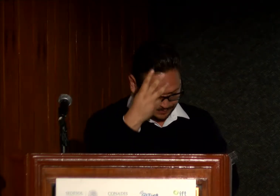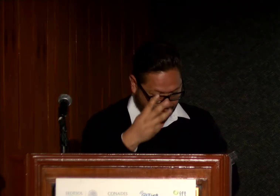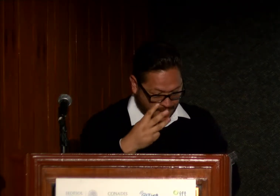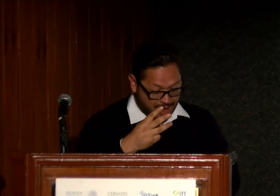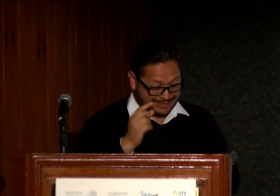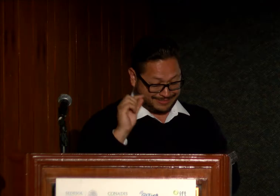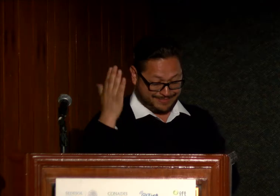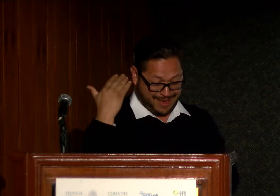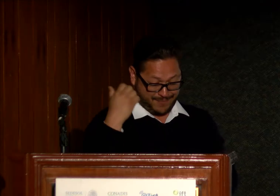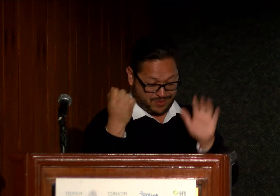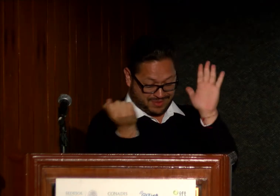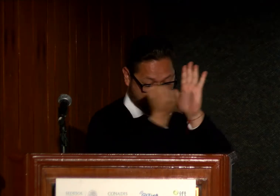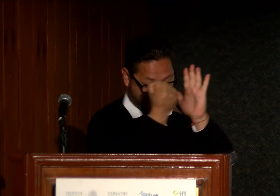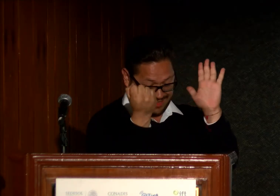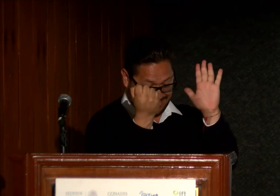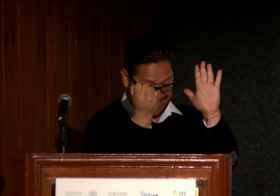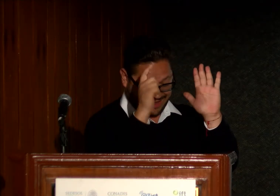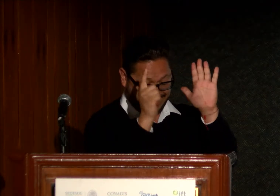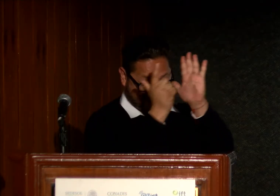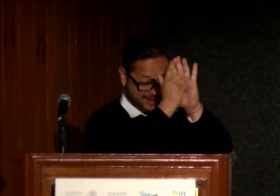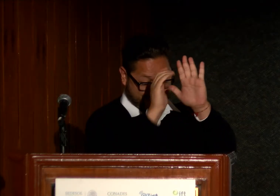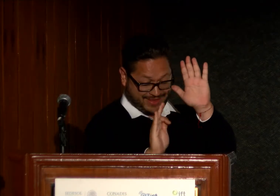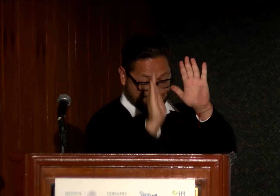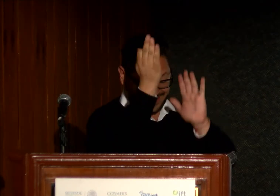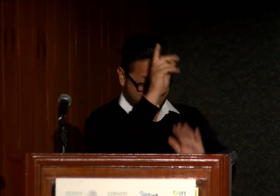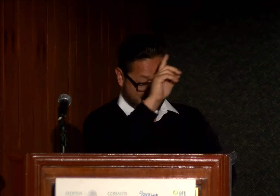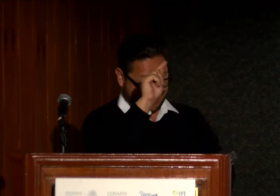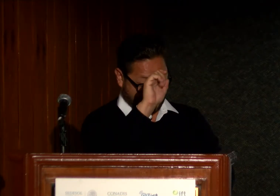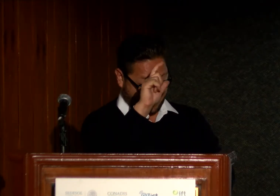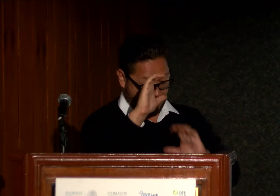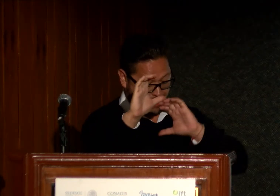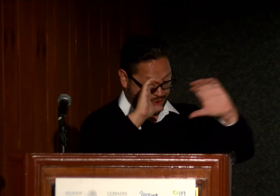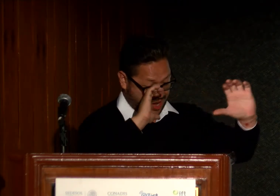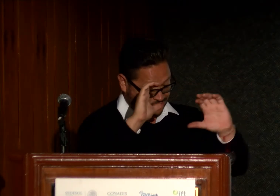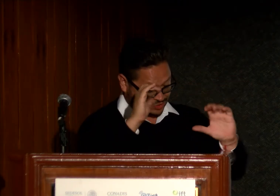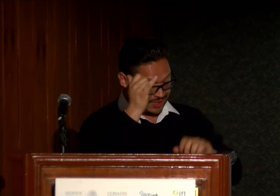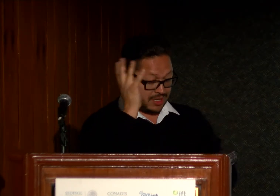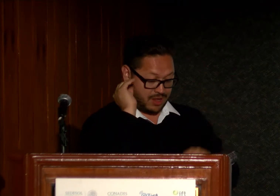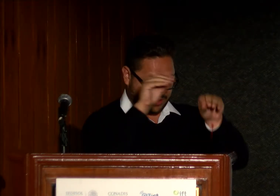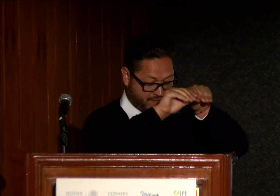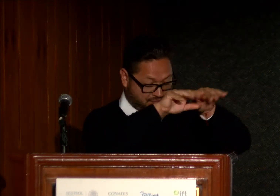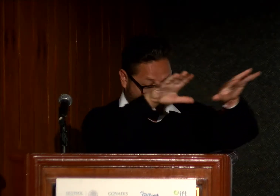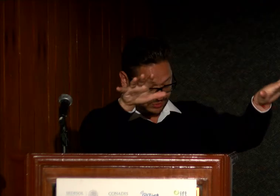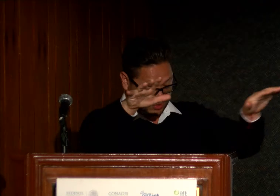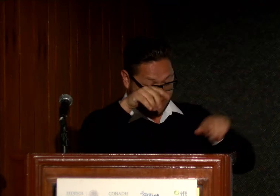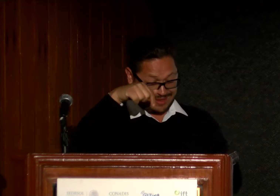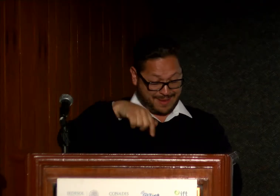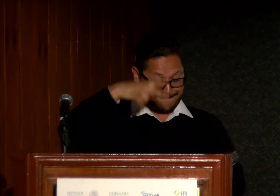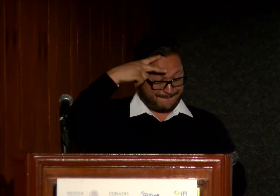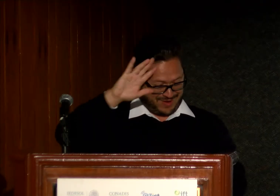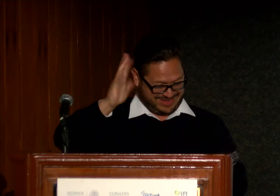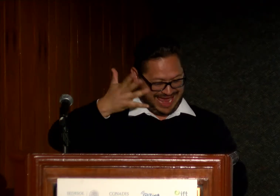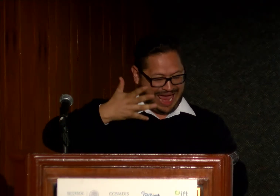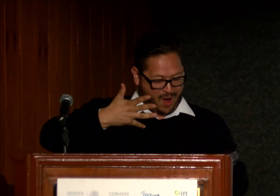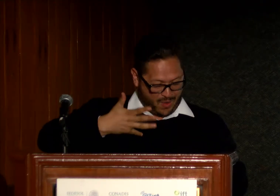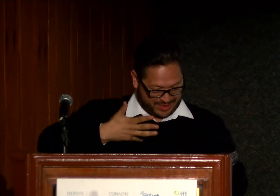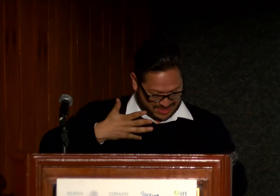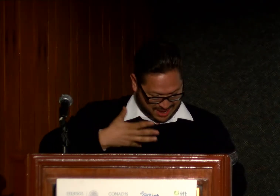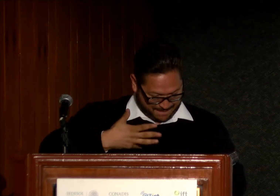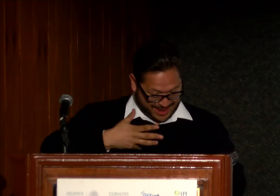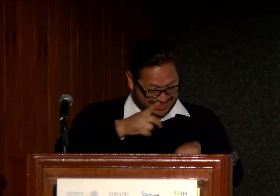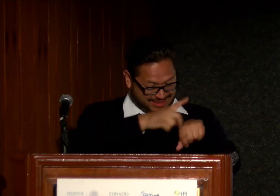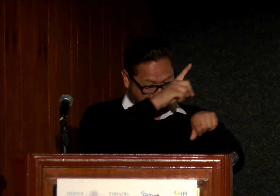Número 3, previo a la entrada en vigor de la Ley Federal de Telecomunicaciones y Radiodifusión, México